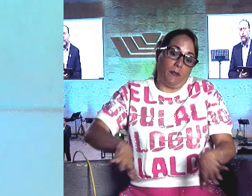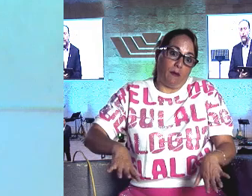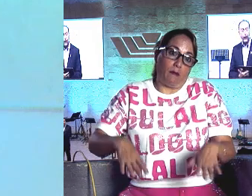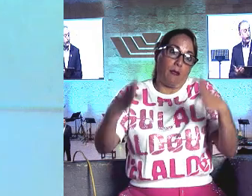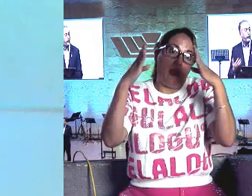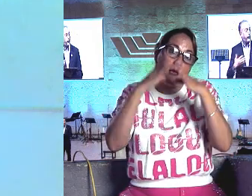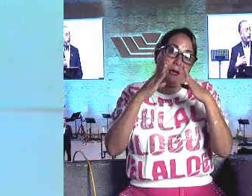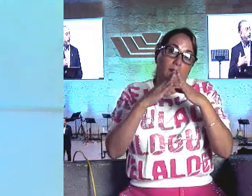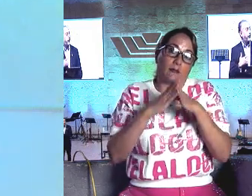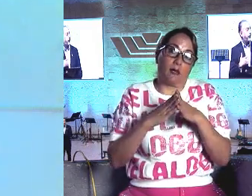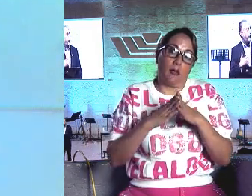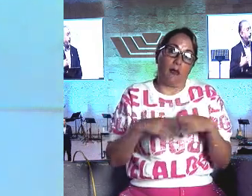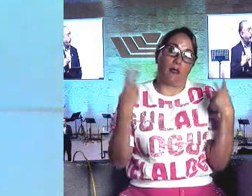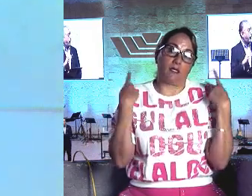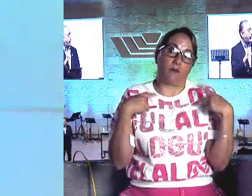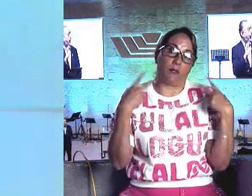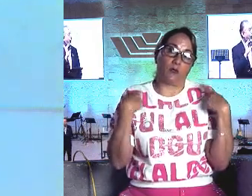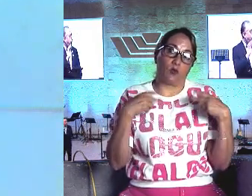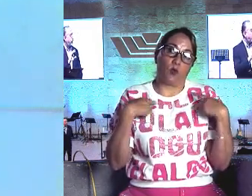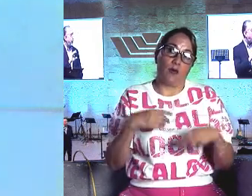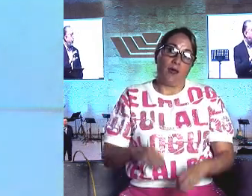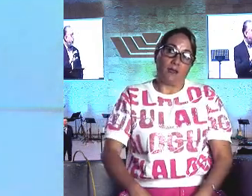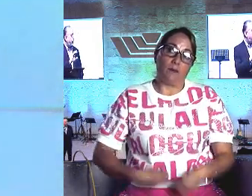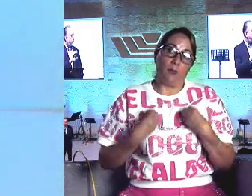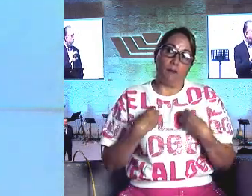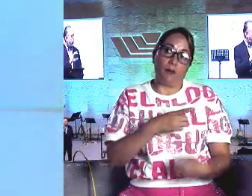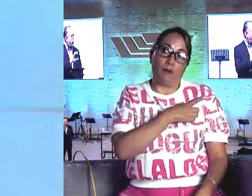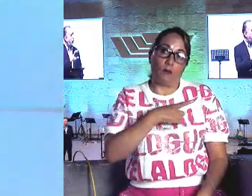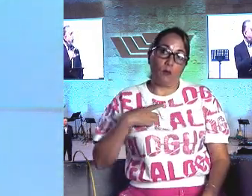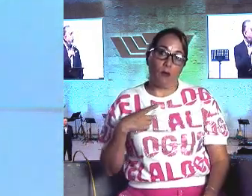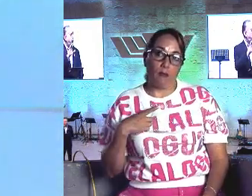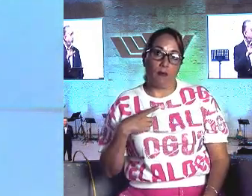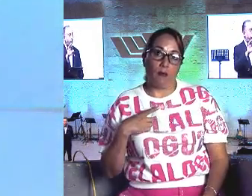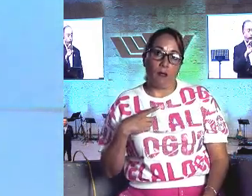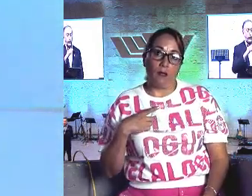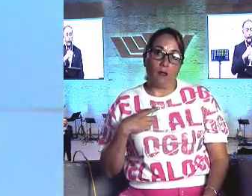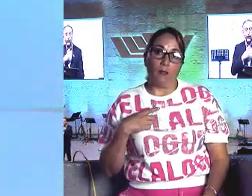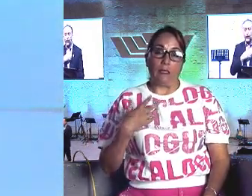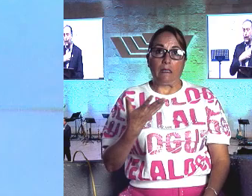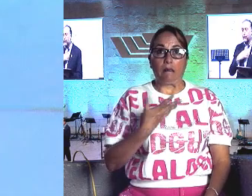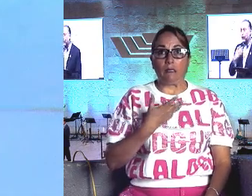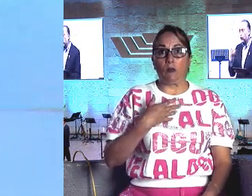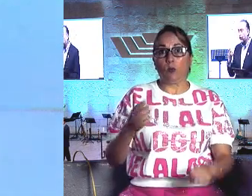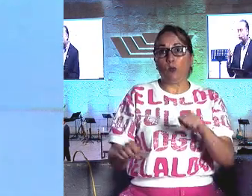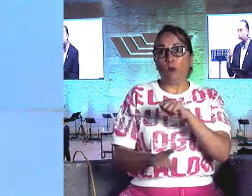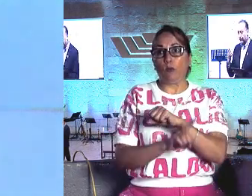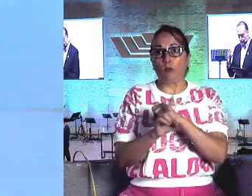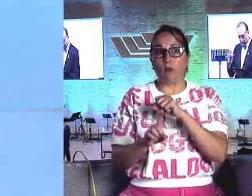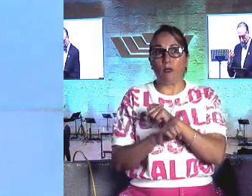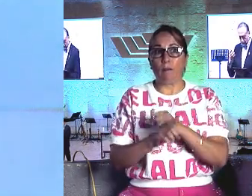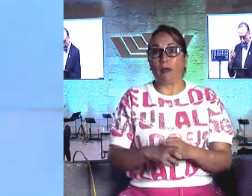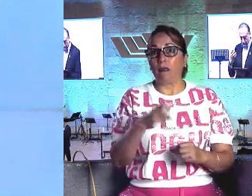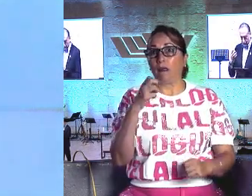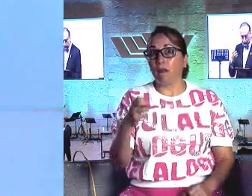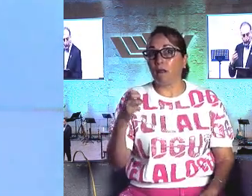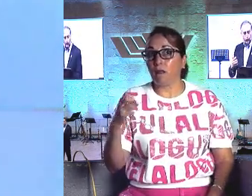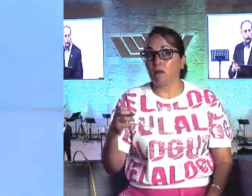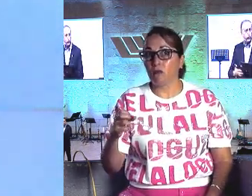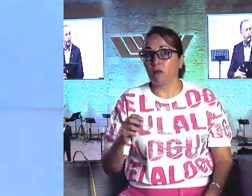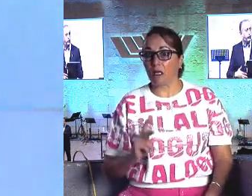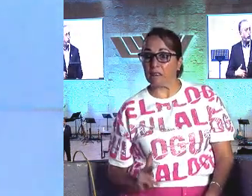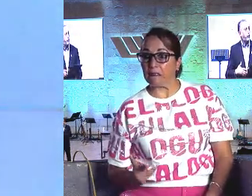La gente vive endeudada y la deuda te deja ver un problema y el problema te genera amargura. Y